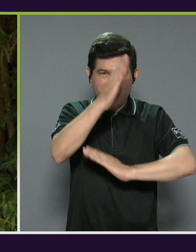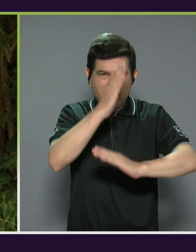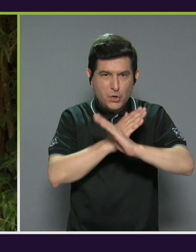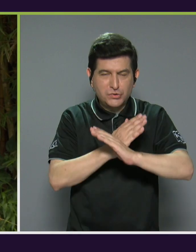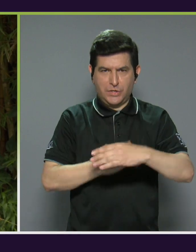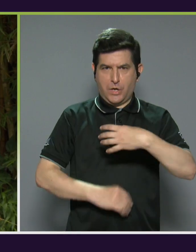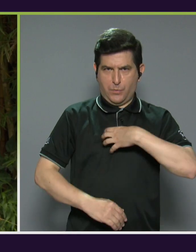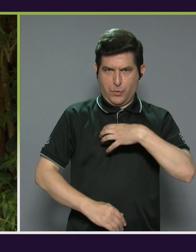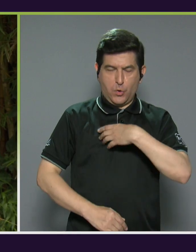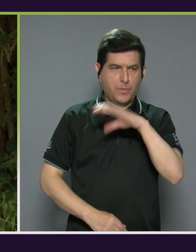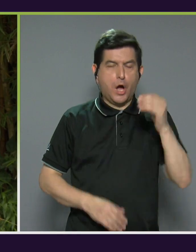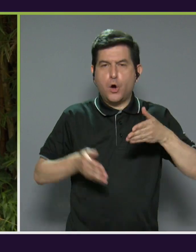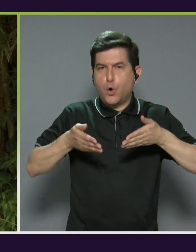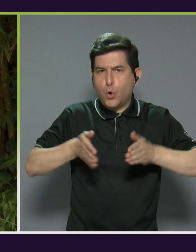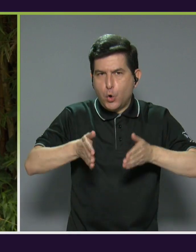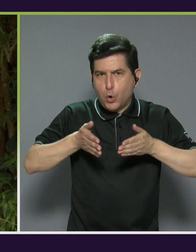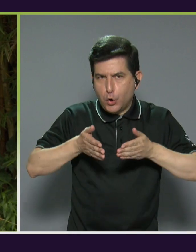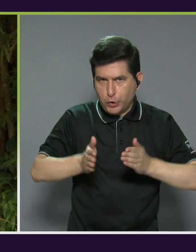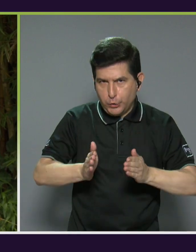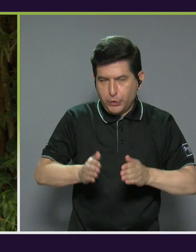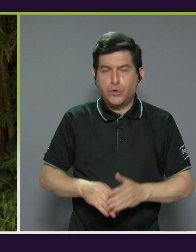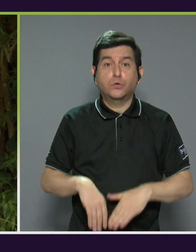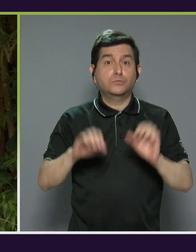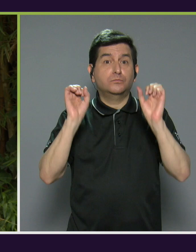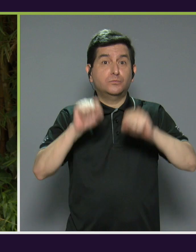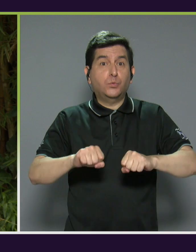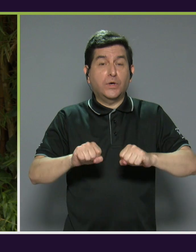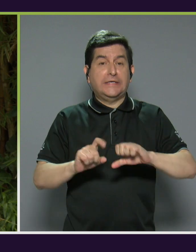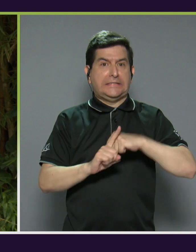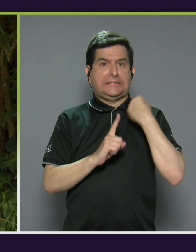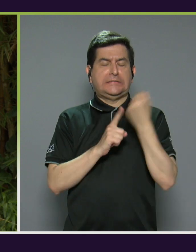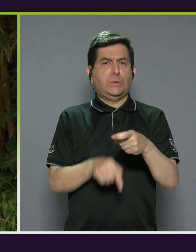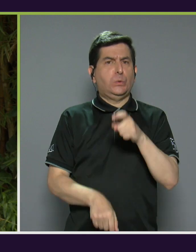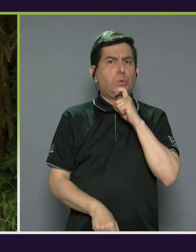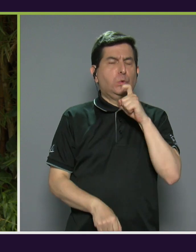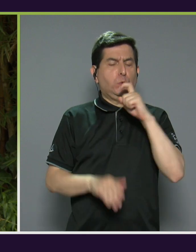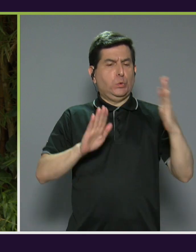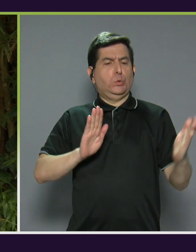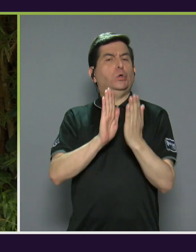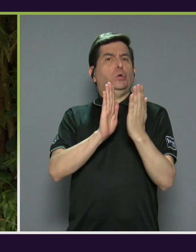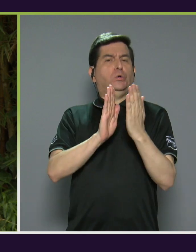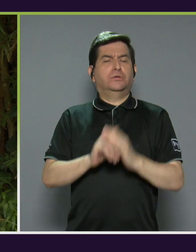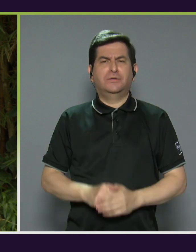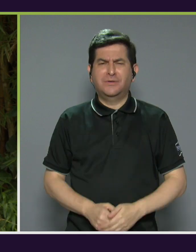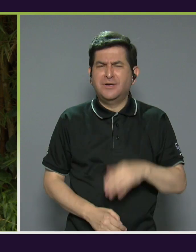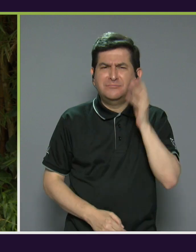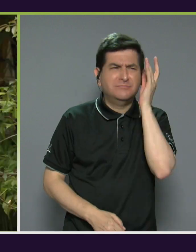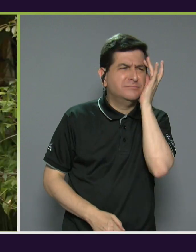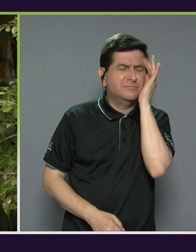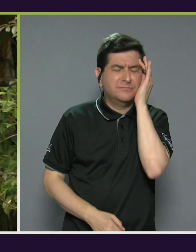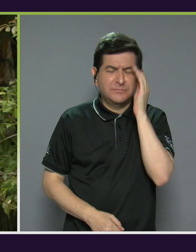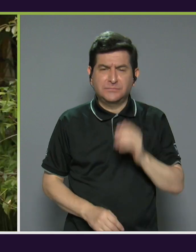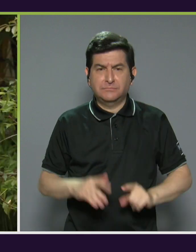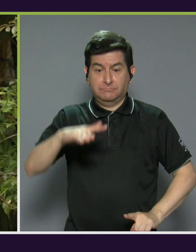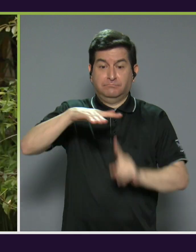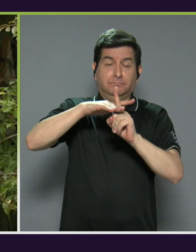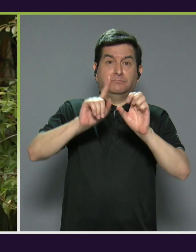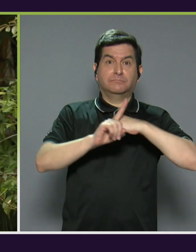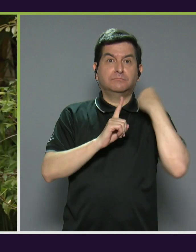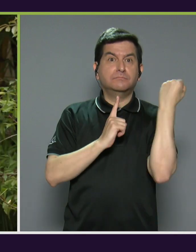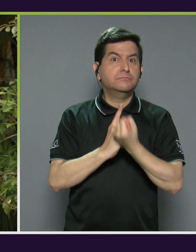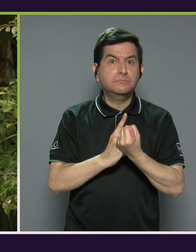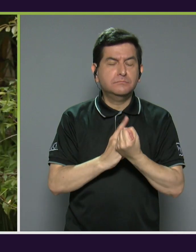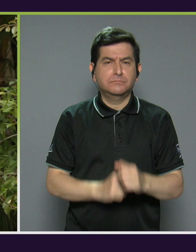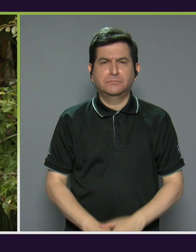El diagnóstico de la discapacidad propia o la de sus hijas e hijos puede ser una situación difícil de afrontar. ¿Cuáles